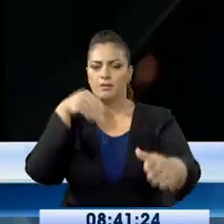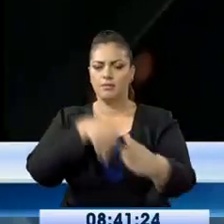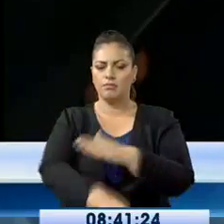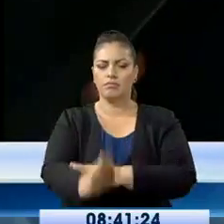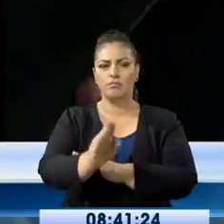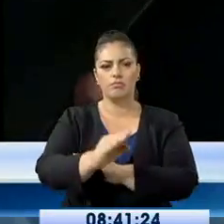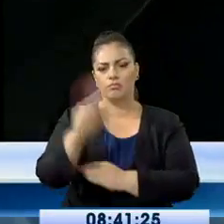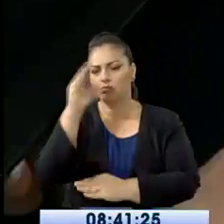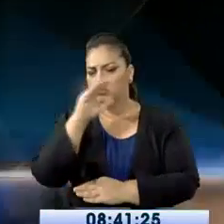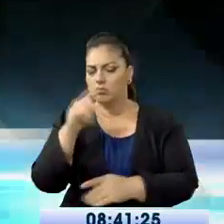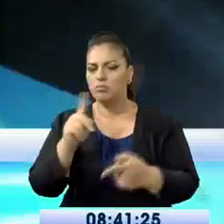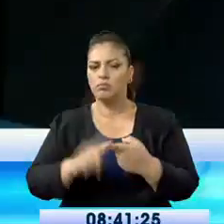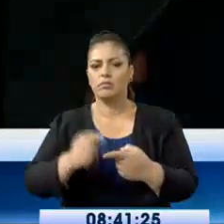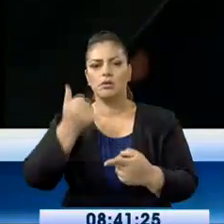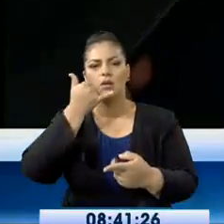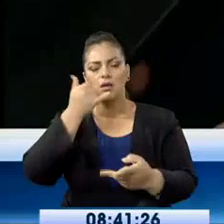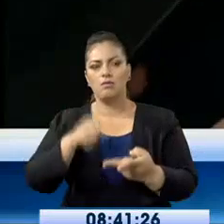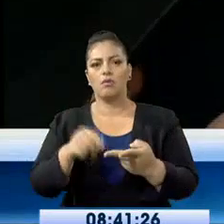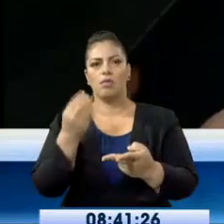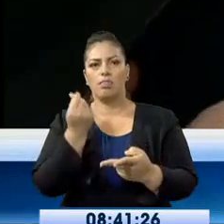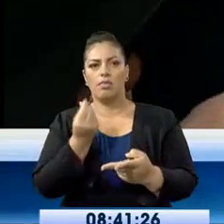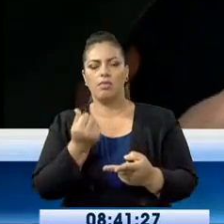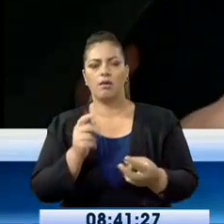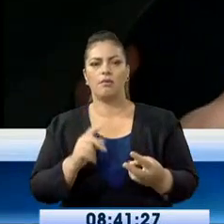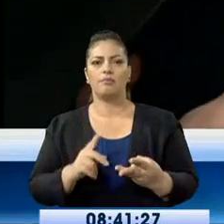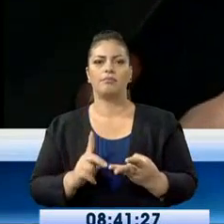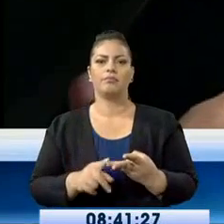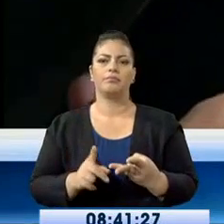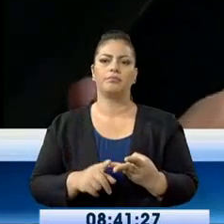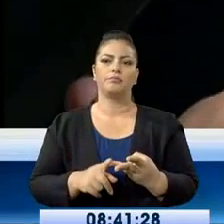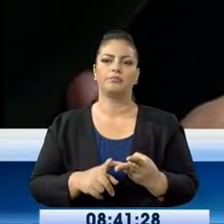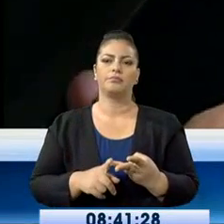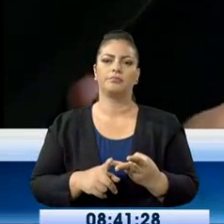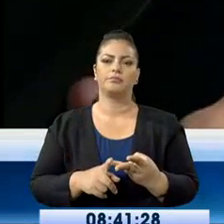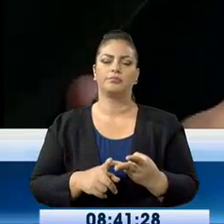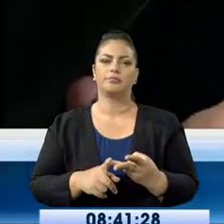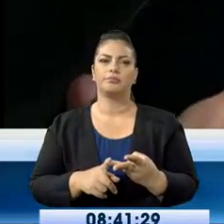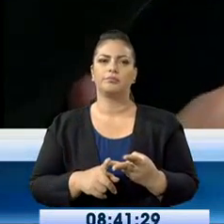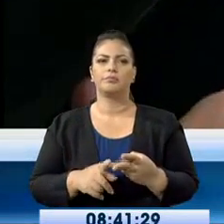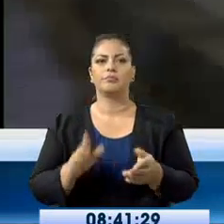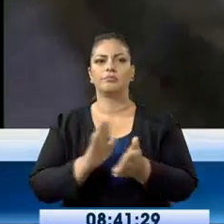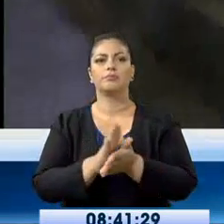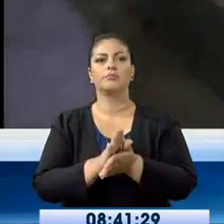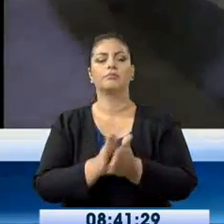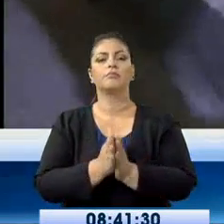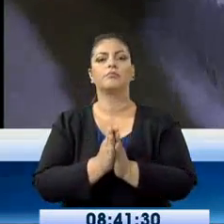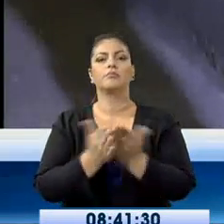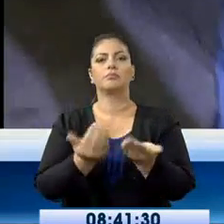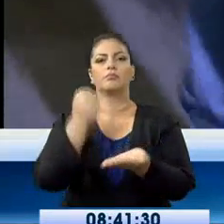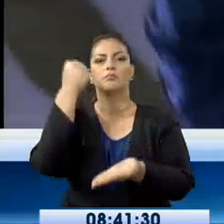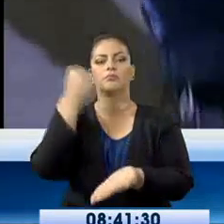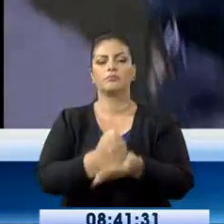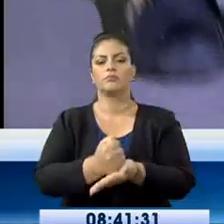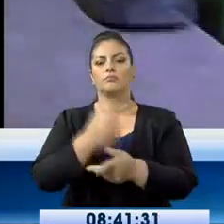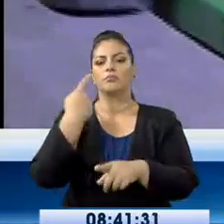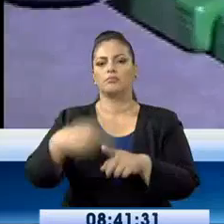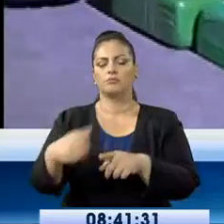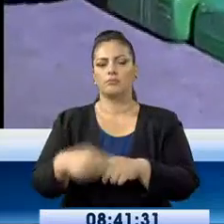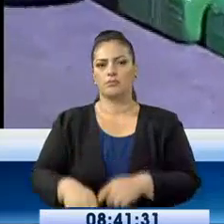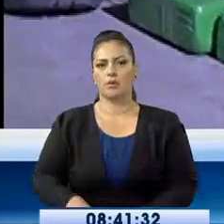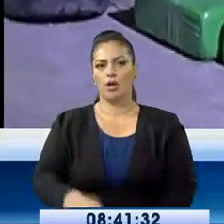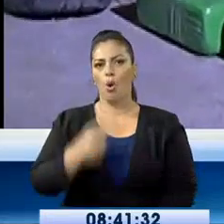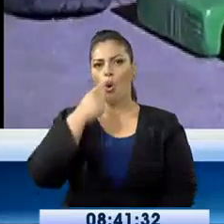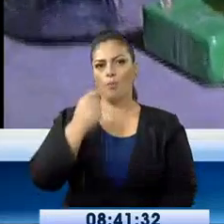teléfonos celulares, se encontraron diferentes pasaportes. Dos ciudadanos extranjeros